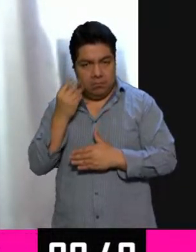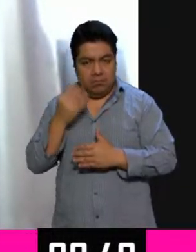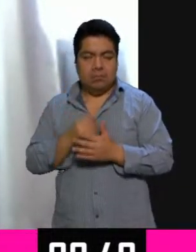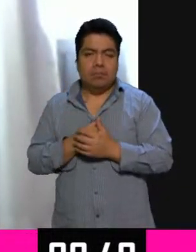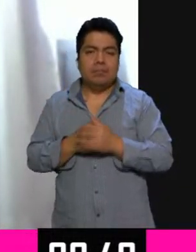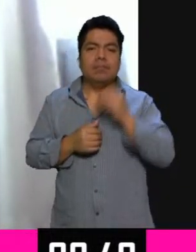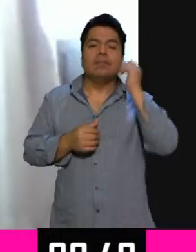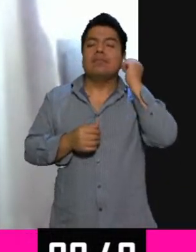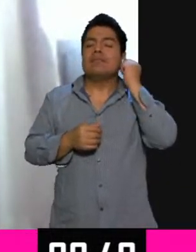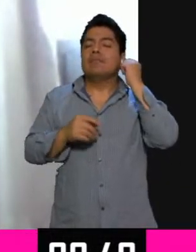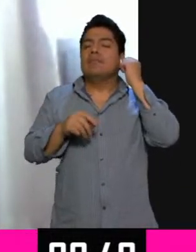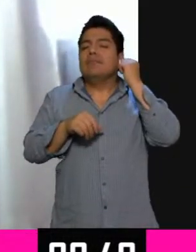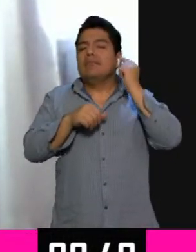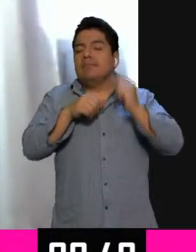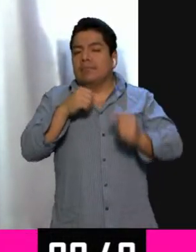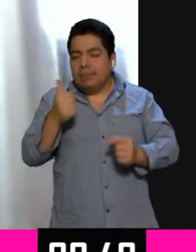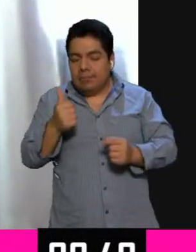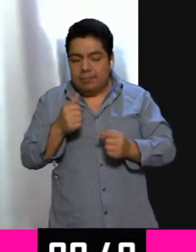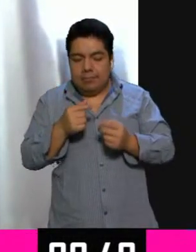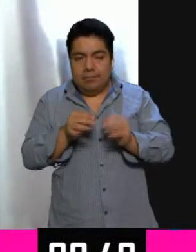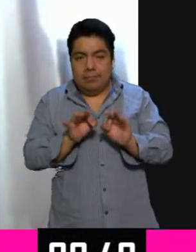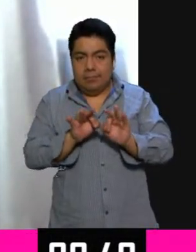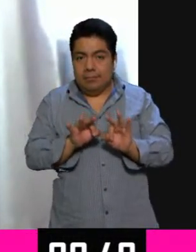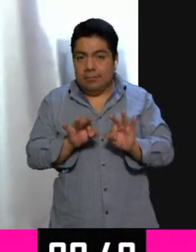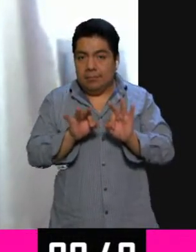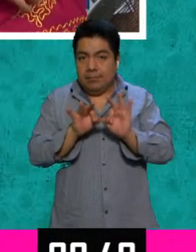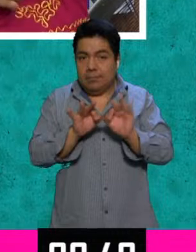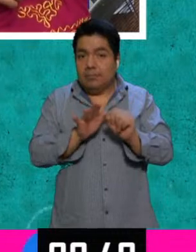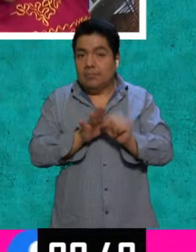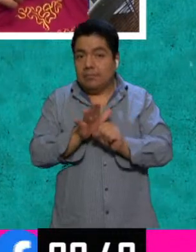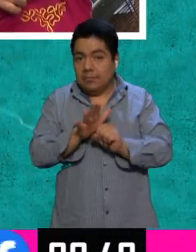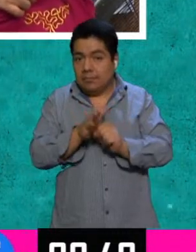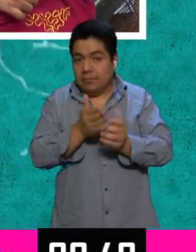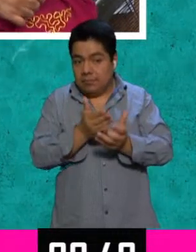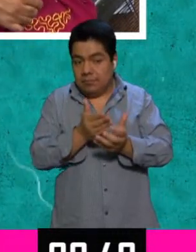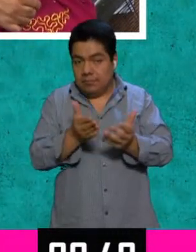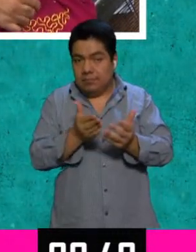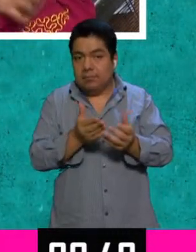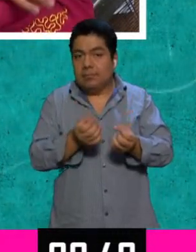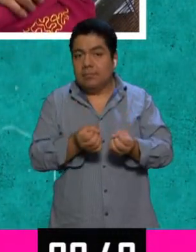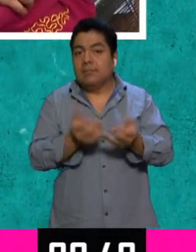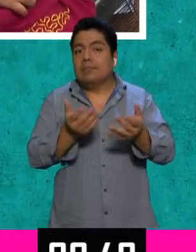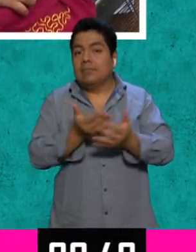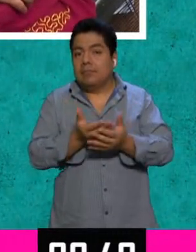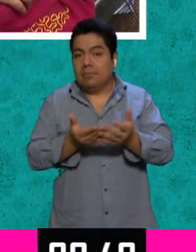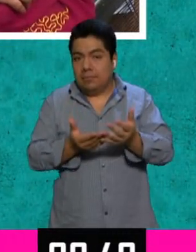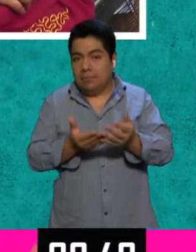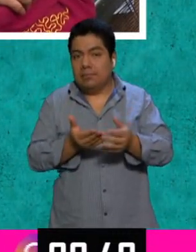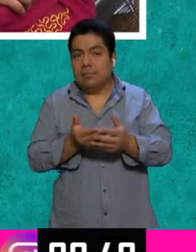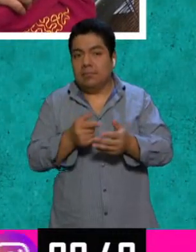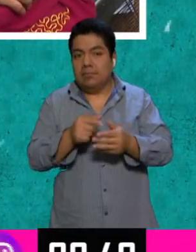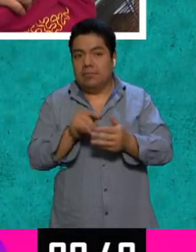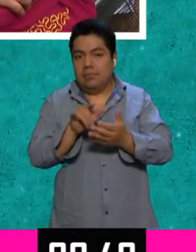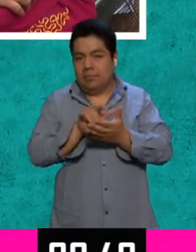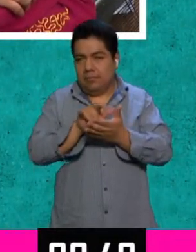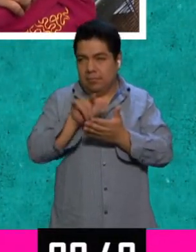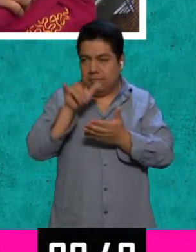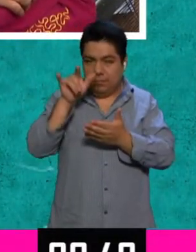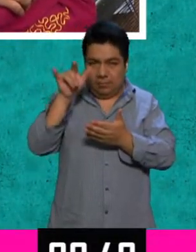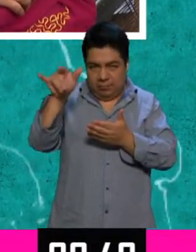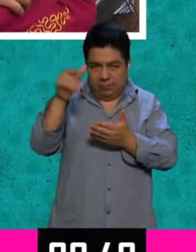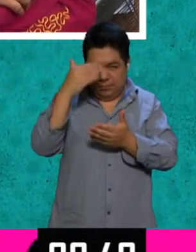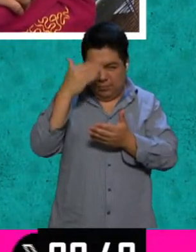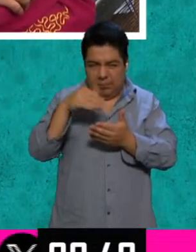otro que es muy importante es saber, de acuerdo al número de la avioneta, ¿no? ¿Cómo se